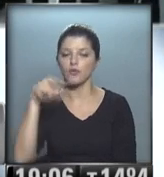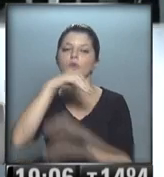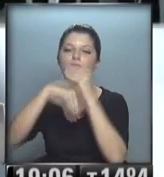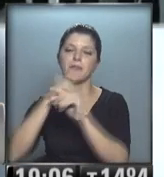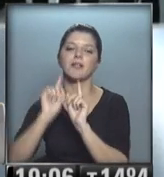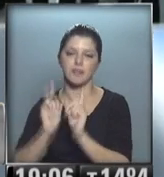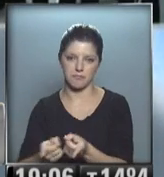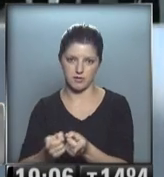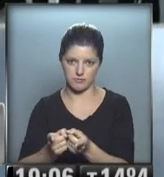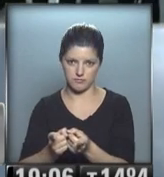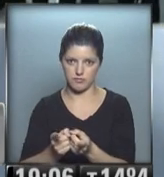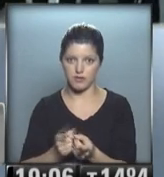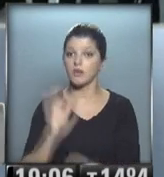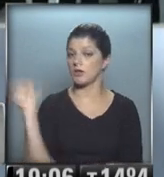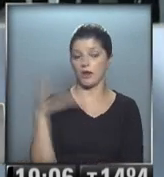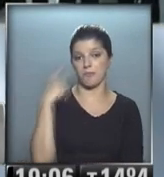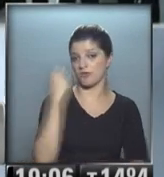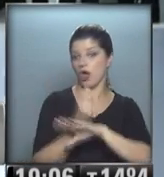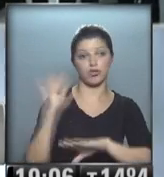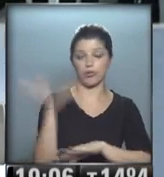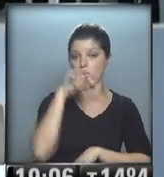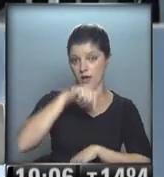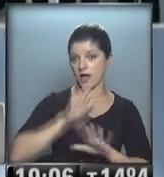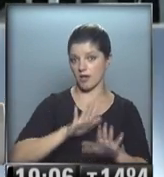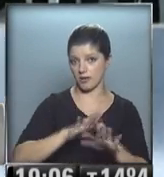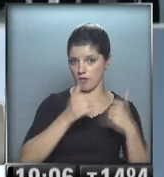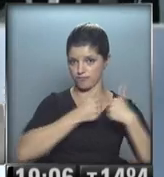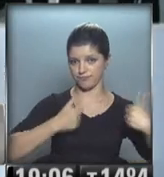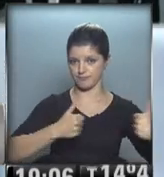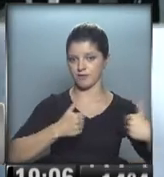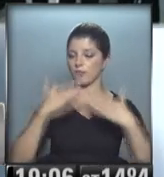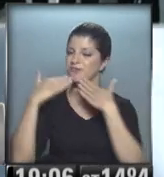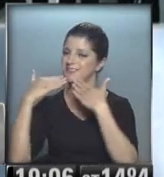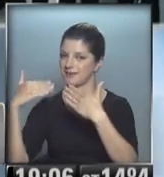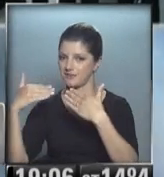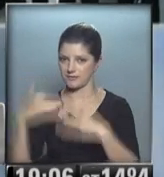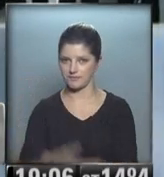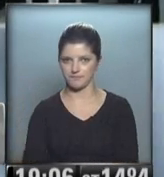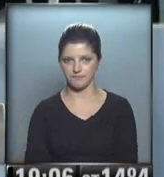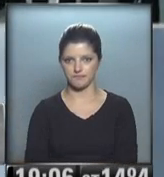familia de parte mía y en nombre de todos los que aquí me acompañan. Muchas gracias.